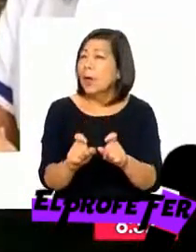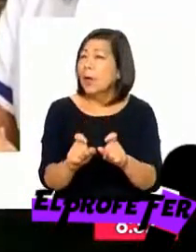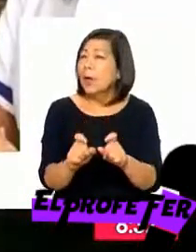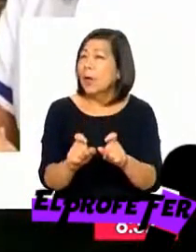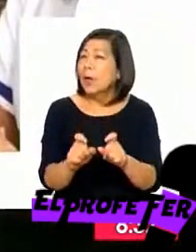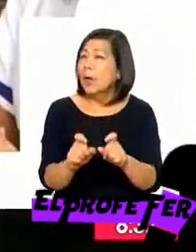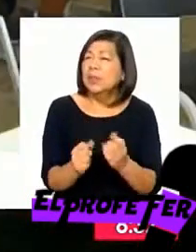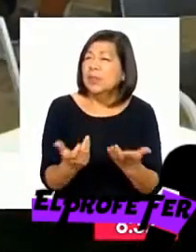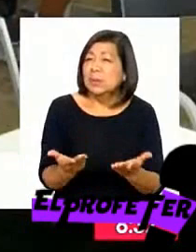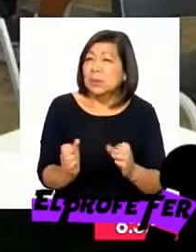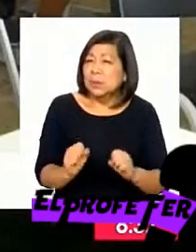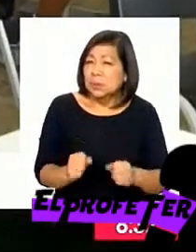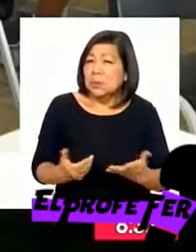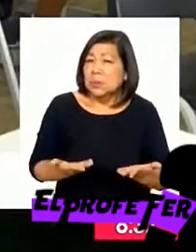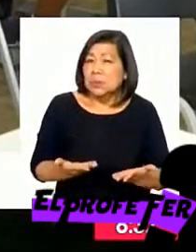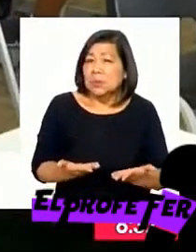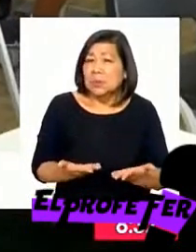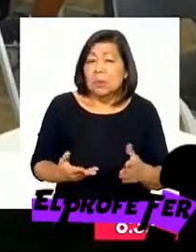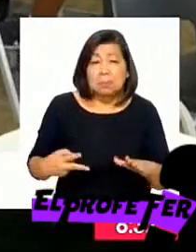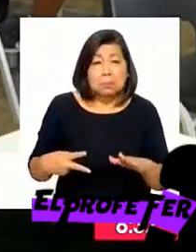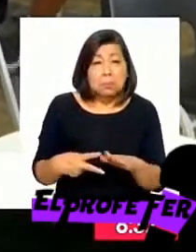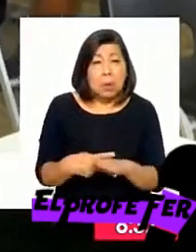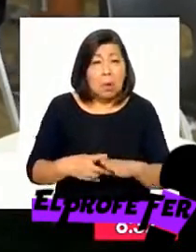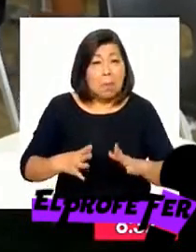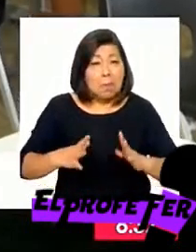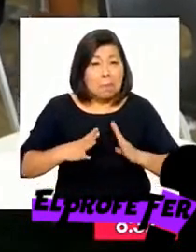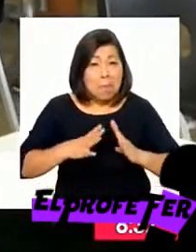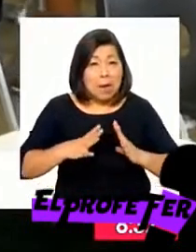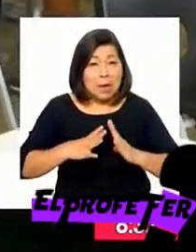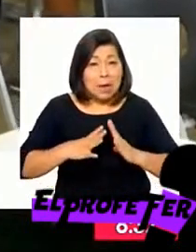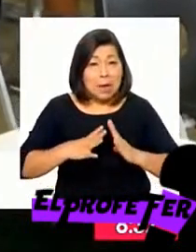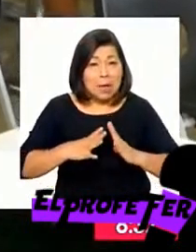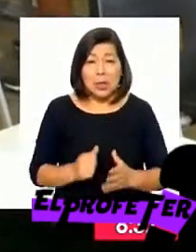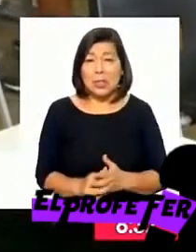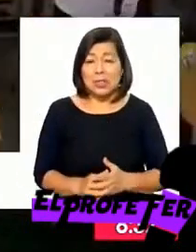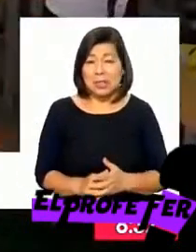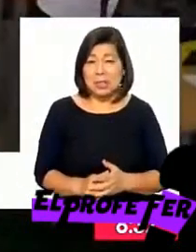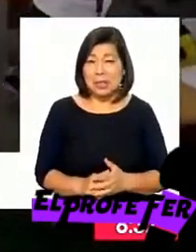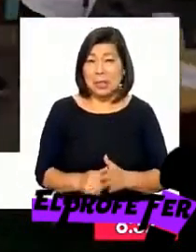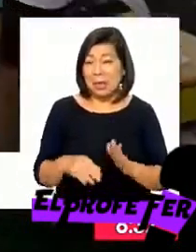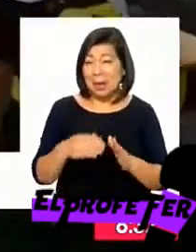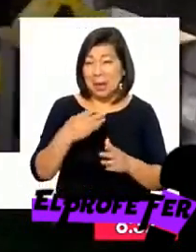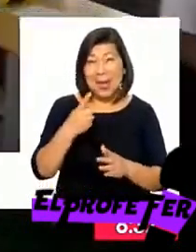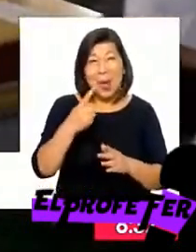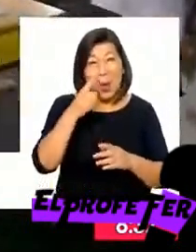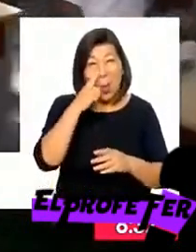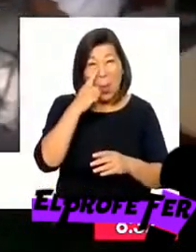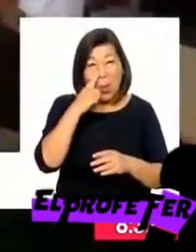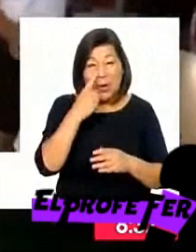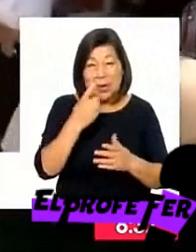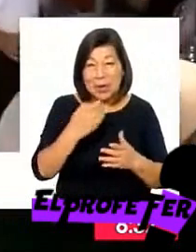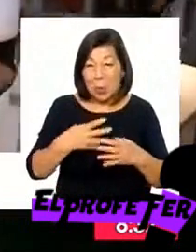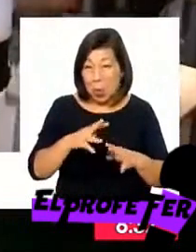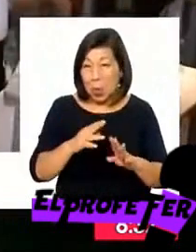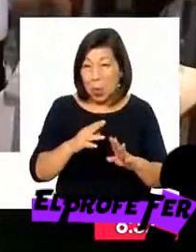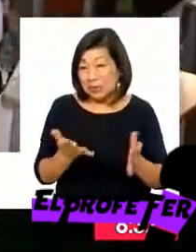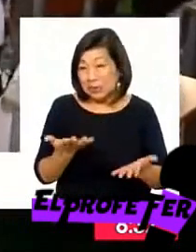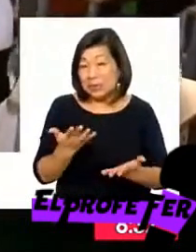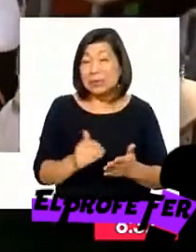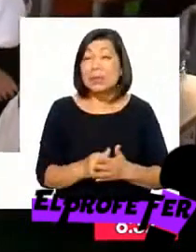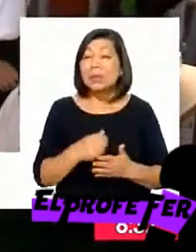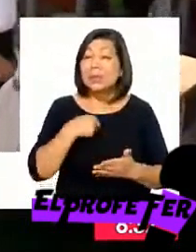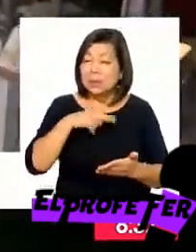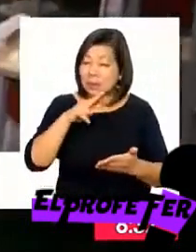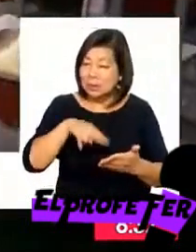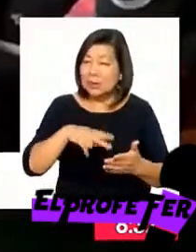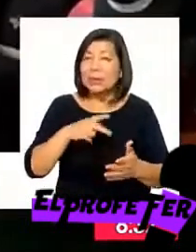de las posibilidades, podría ser quizás que se recorten estas vacaciones que tienen los escolares a mitad de año. Estamos revisando